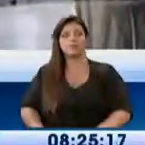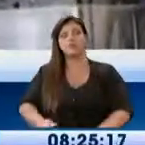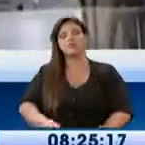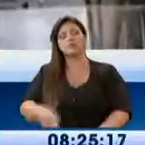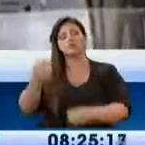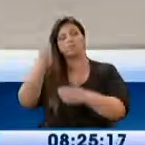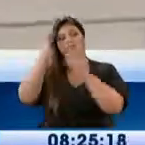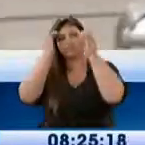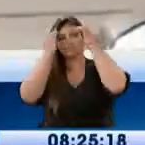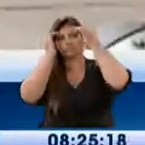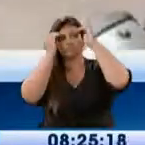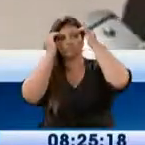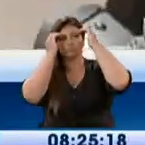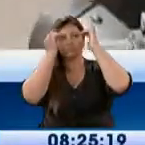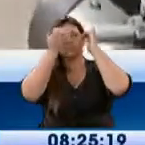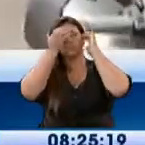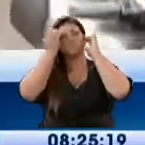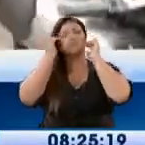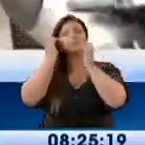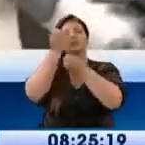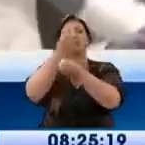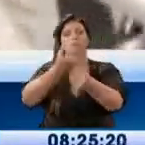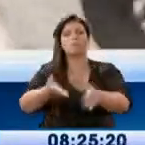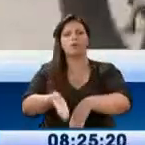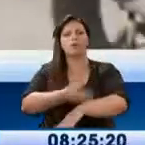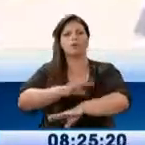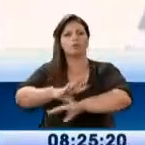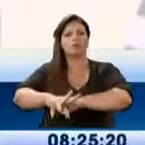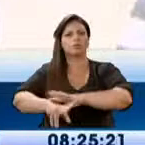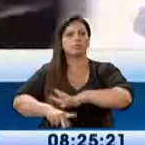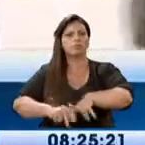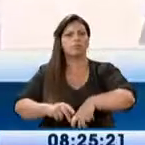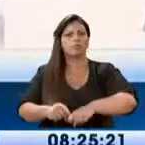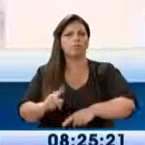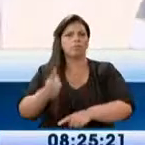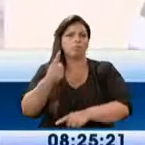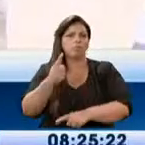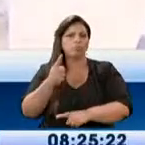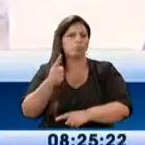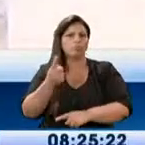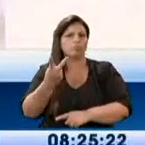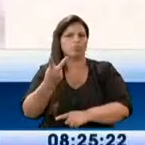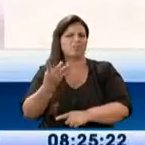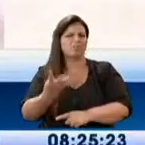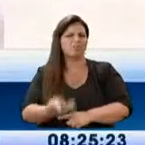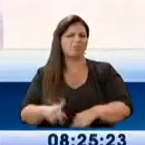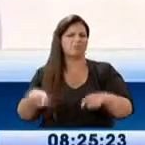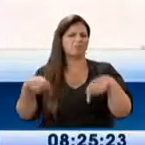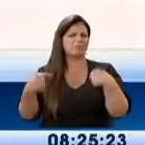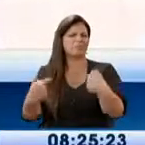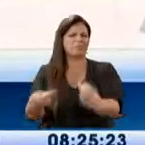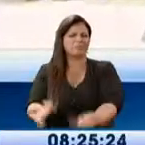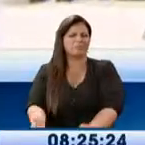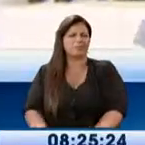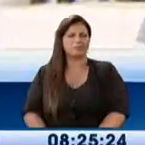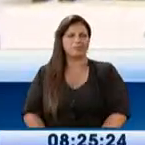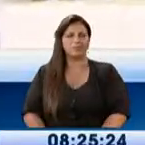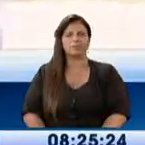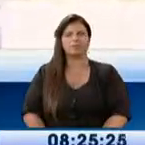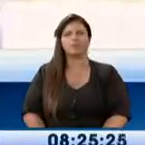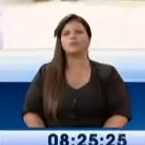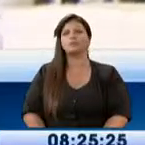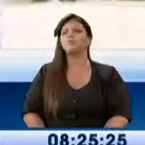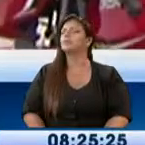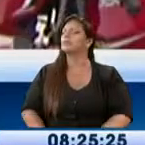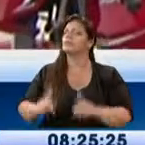son uno ni dos, sino que son varios. ¿Has escuchado que se han llevado motos de aquí? No, a diario. Ayer creo que hubo un problema que se llevaron otra moto. Entonces, de todos